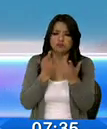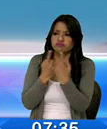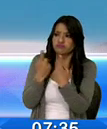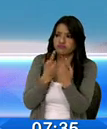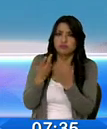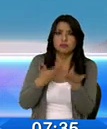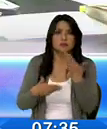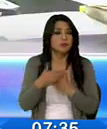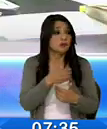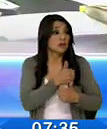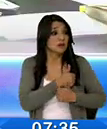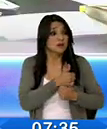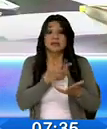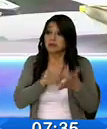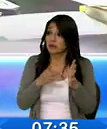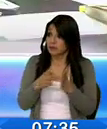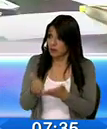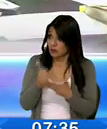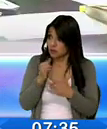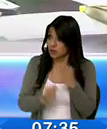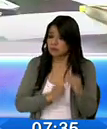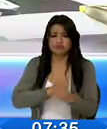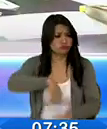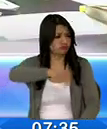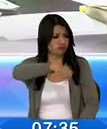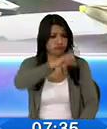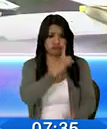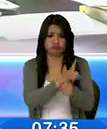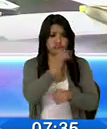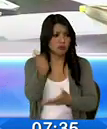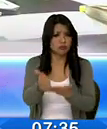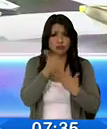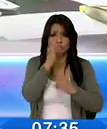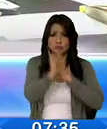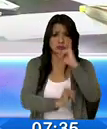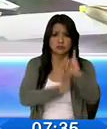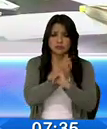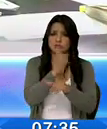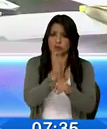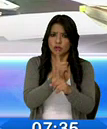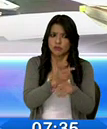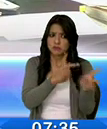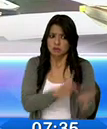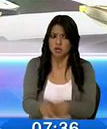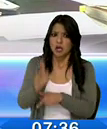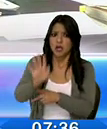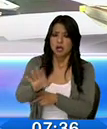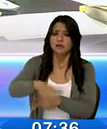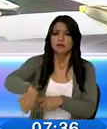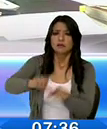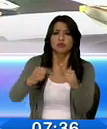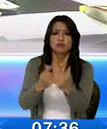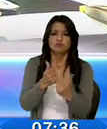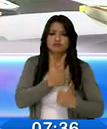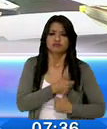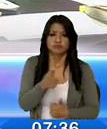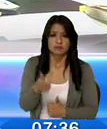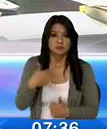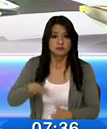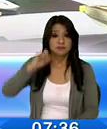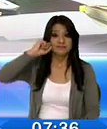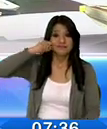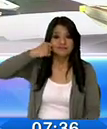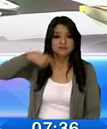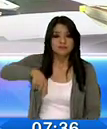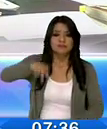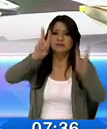negociada, consensuada, con ayuda internacional. Con ayuda internacional, porque por eso justamente se ha activado el TIAR. ¿Okay? Y recordemos que dentro,